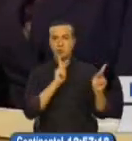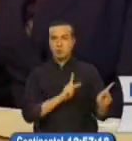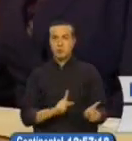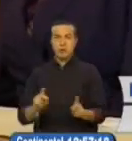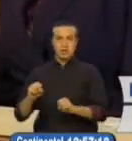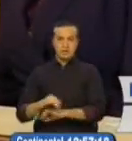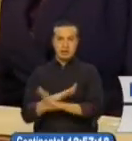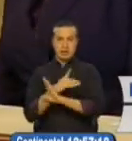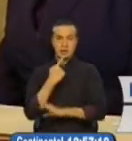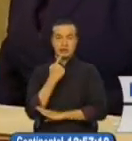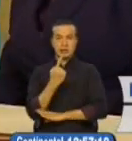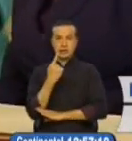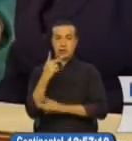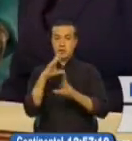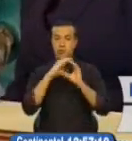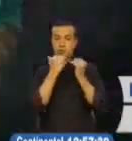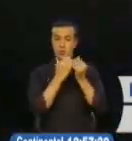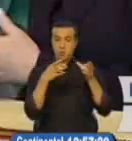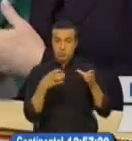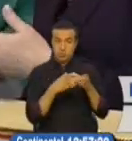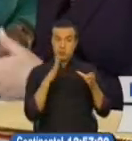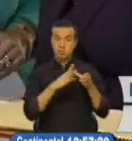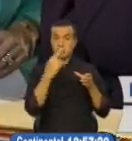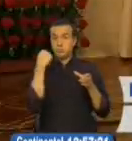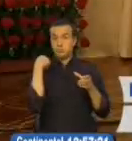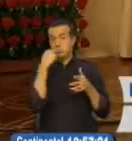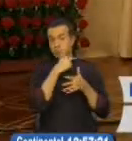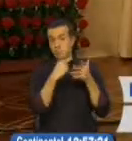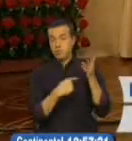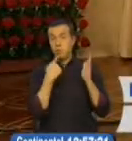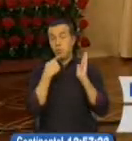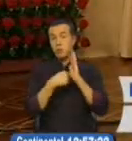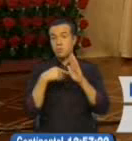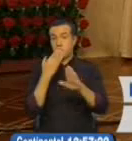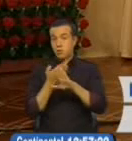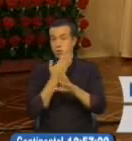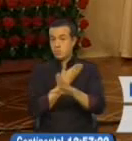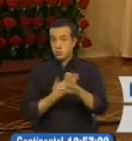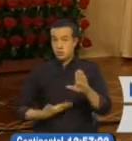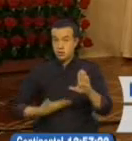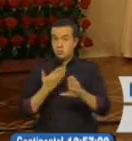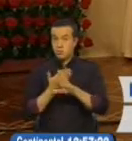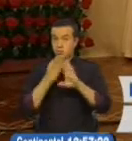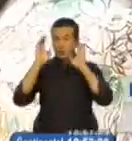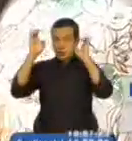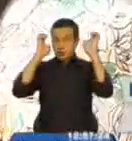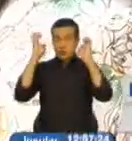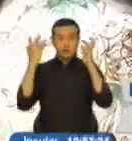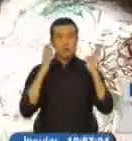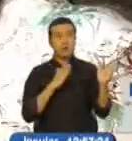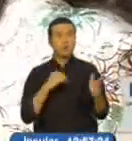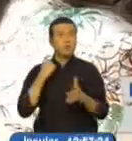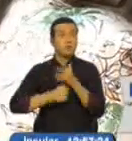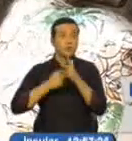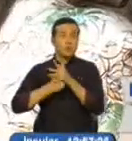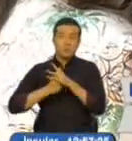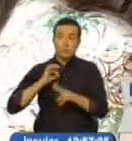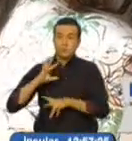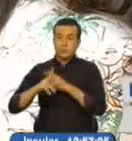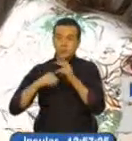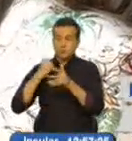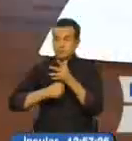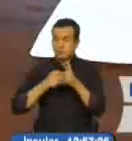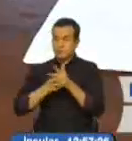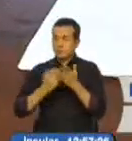además explica que dicha comisión tendrá varias atribuciones, como proponer al presidente estrategias y mecanismos para luchar contra este delito que ha